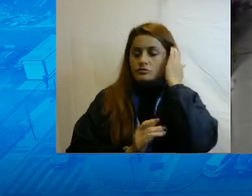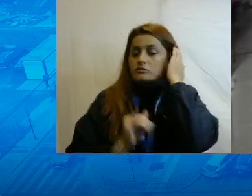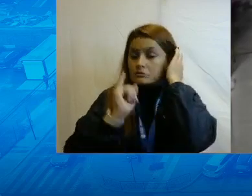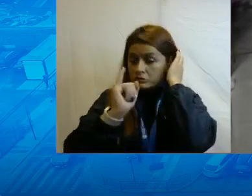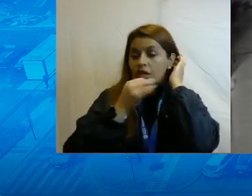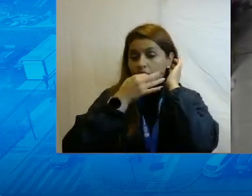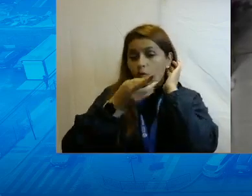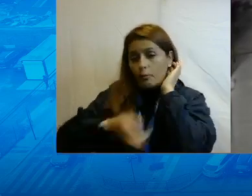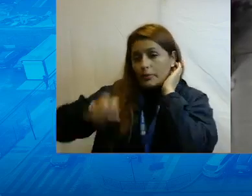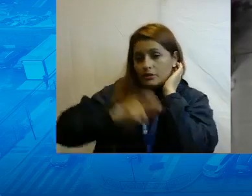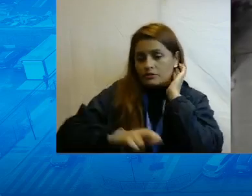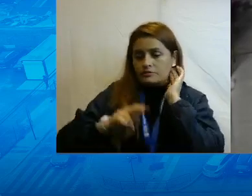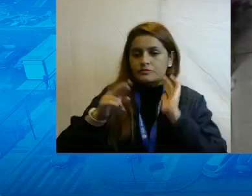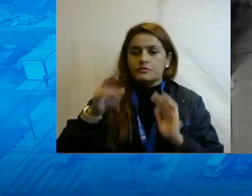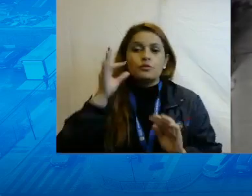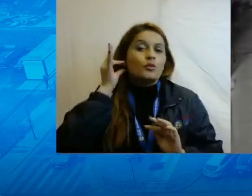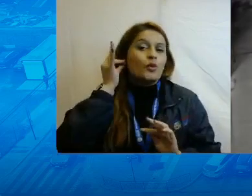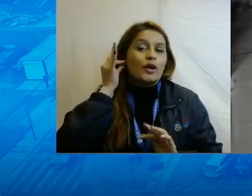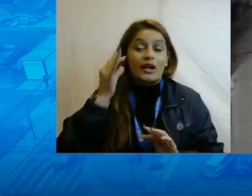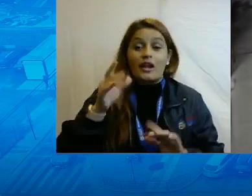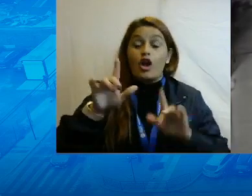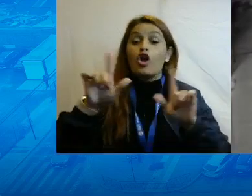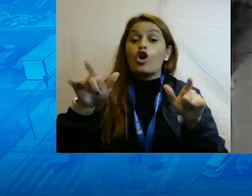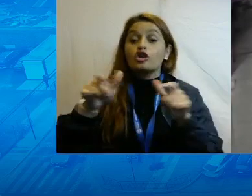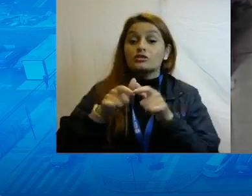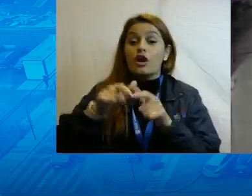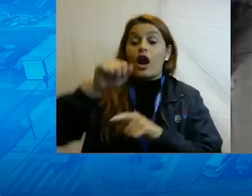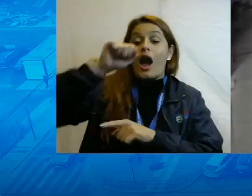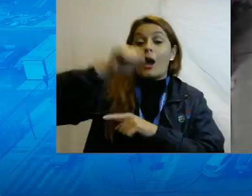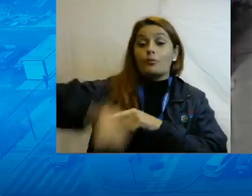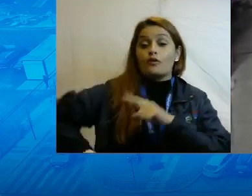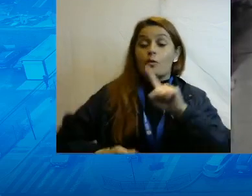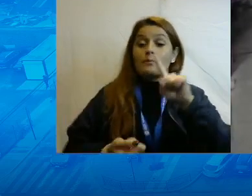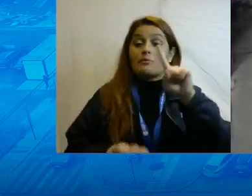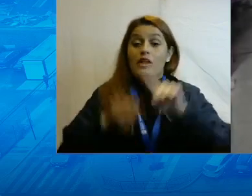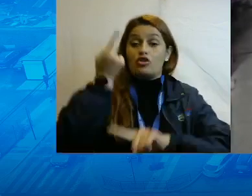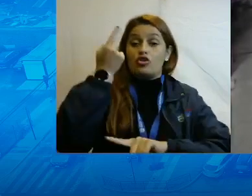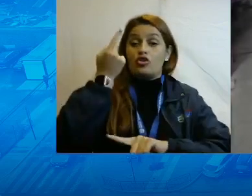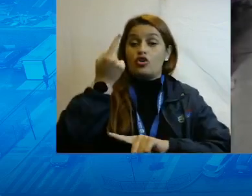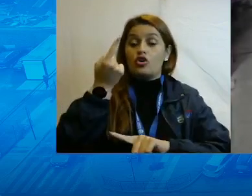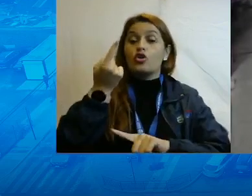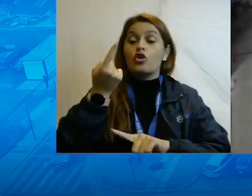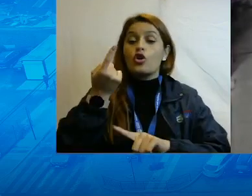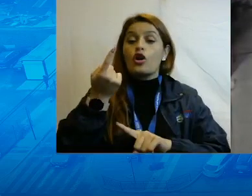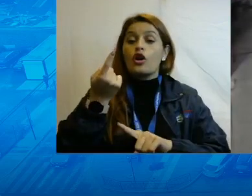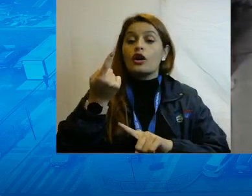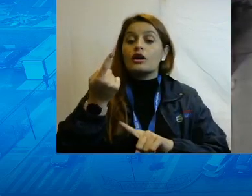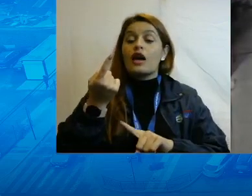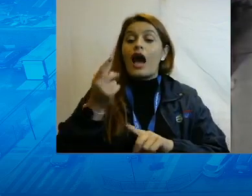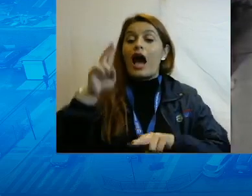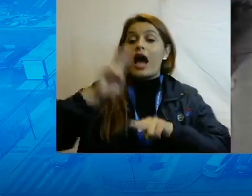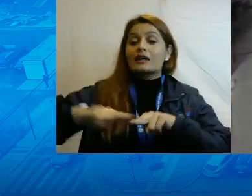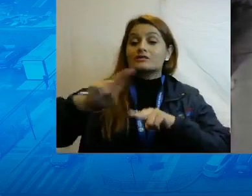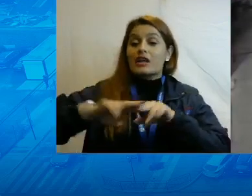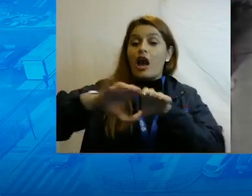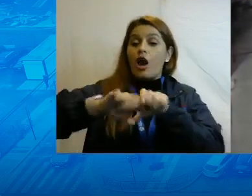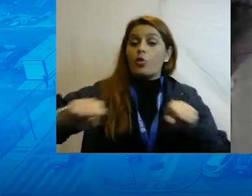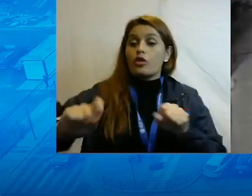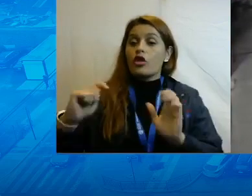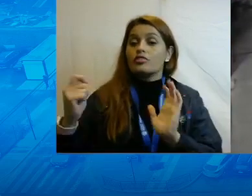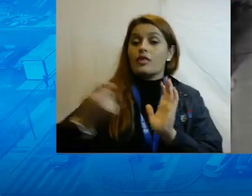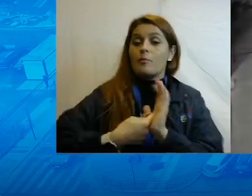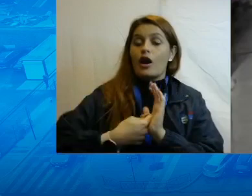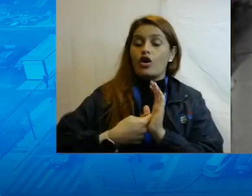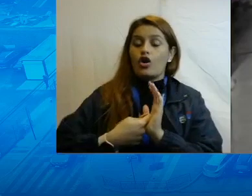Eso. Gracias. Que el Consejo apruebe, lo primero, la facultad de celebrar los convenios de pago con la